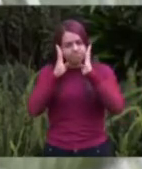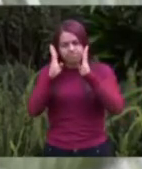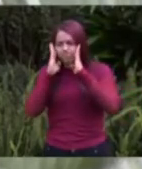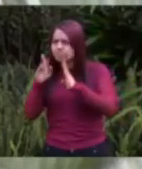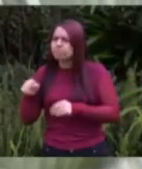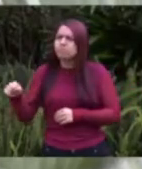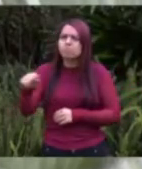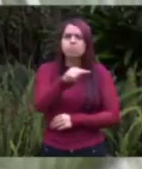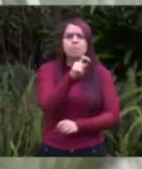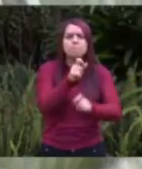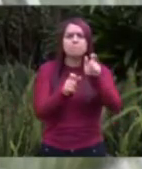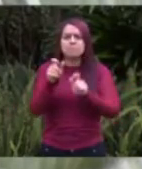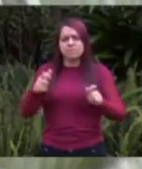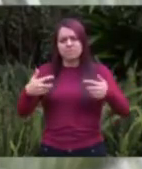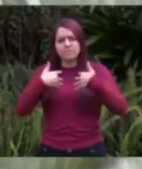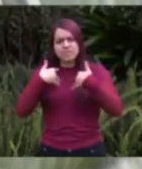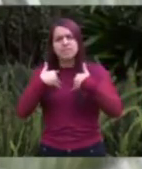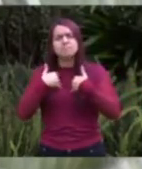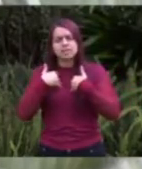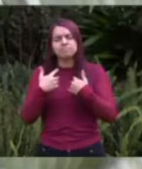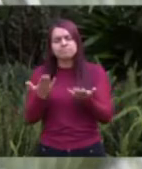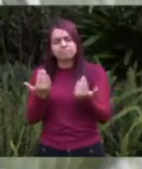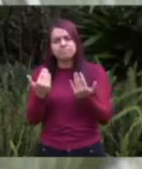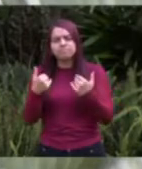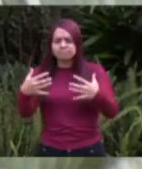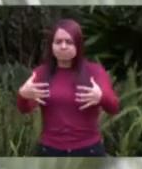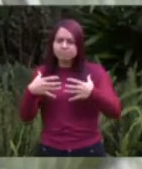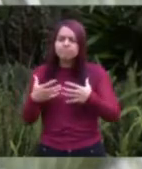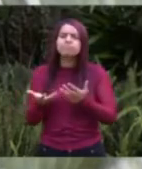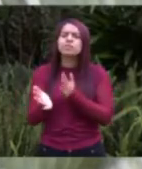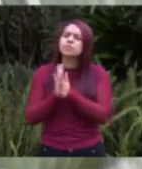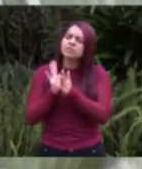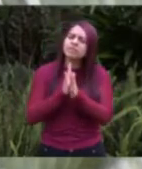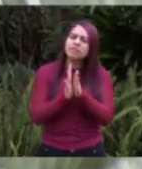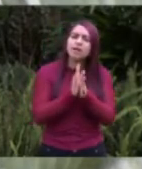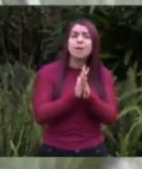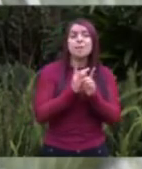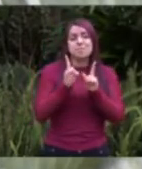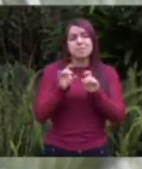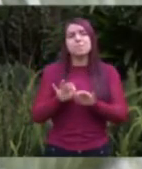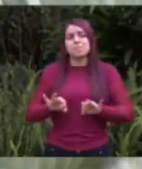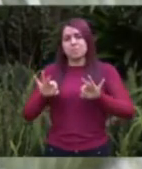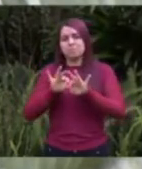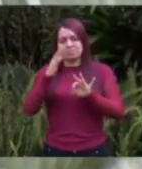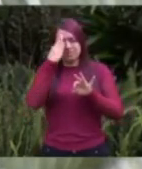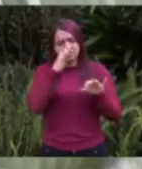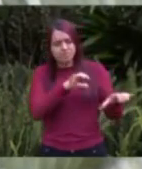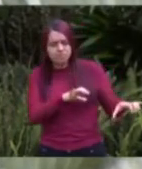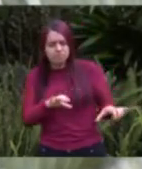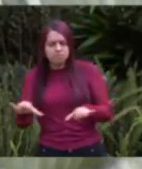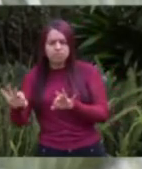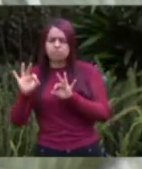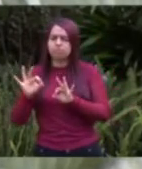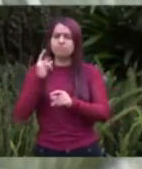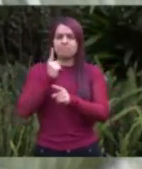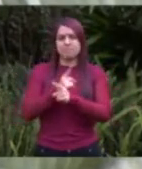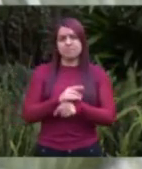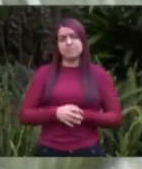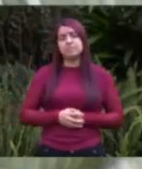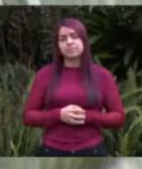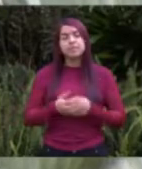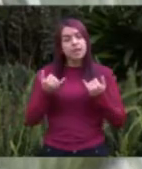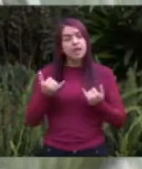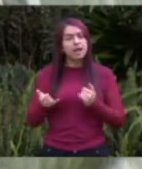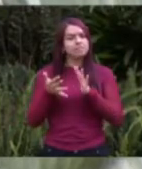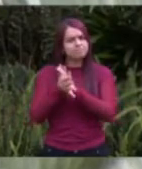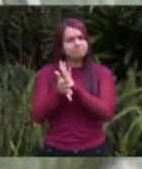de las víctimas sean escuchadas en ese caso, por supuesto, a través de los conductos procesales pertinentes. Yo quiero reiterar